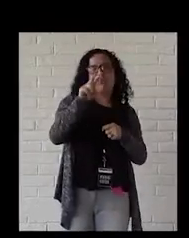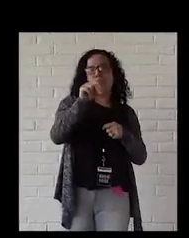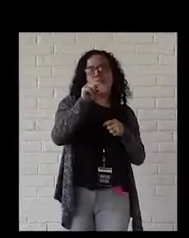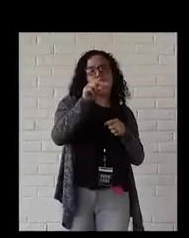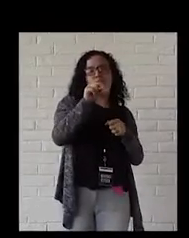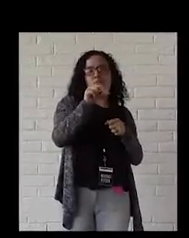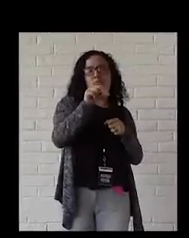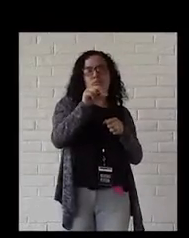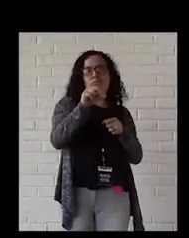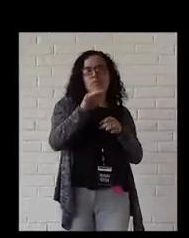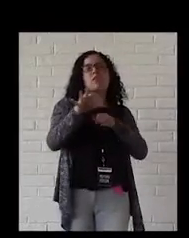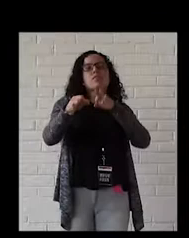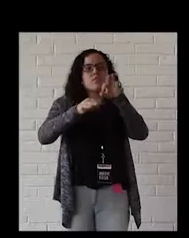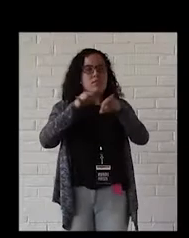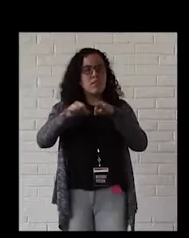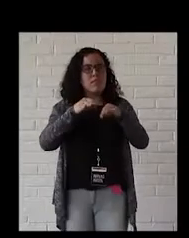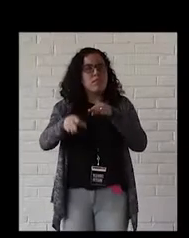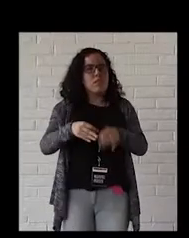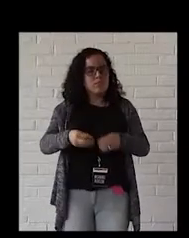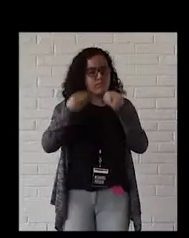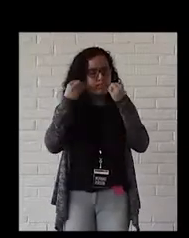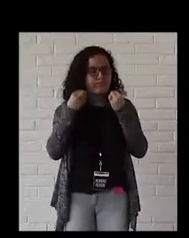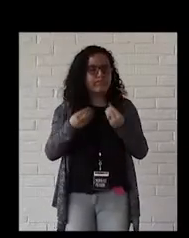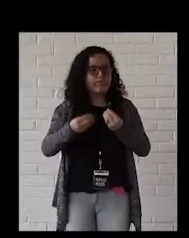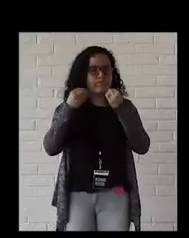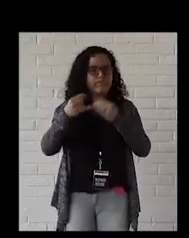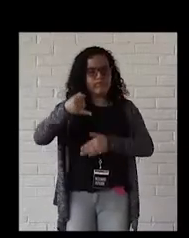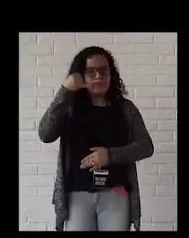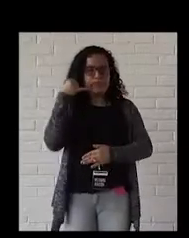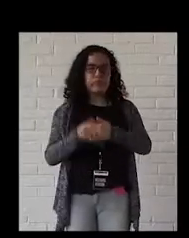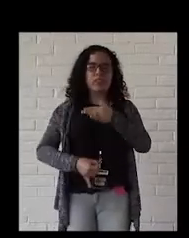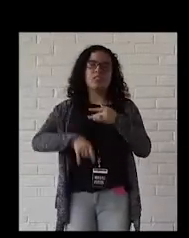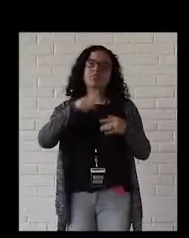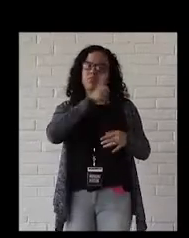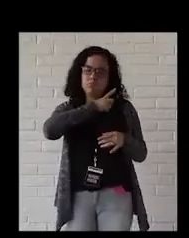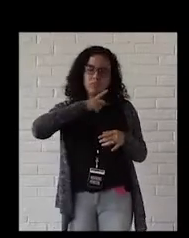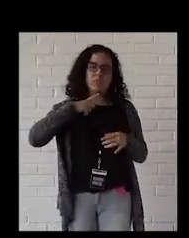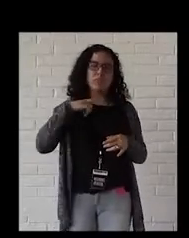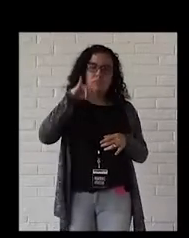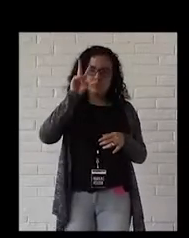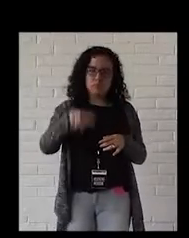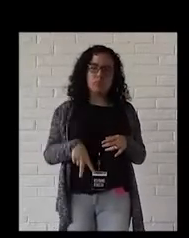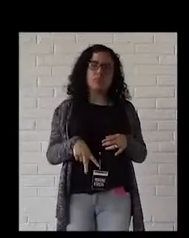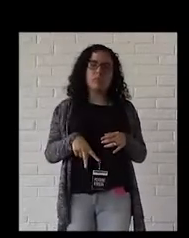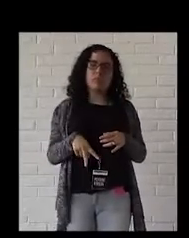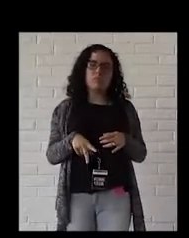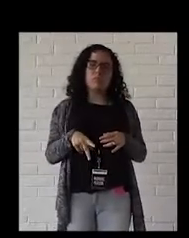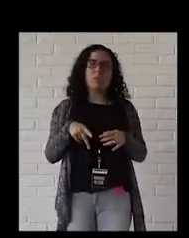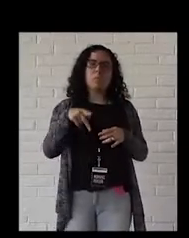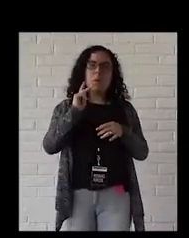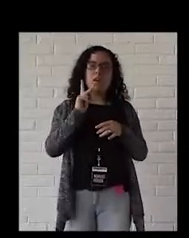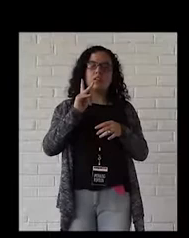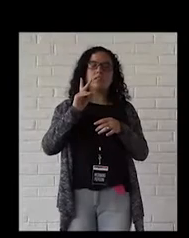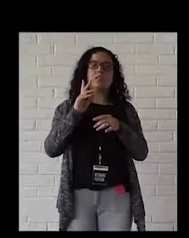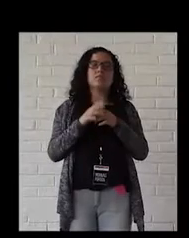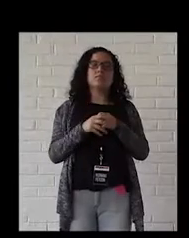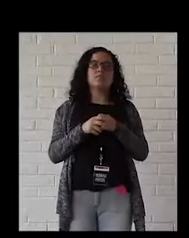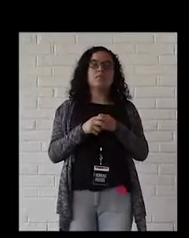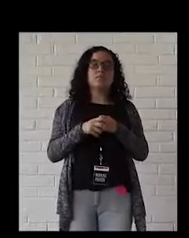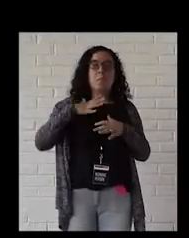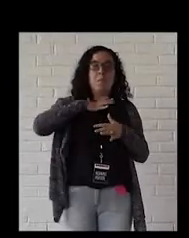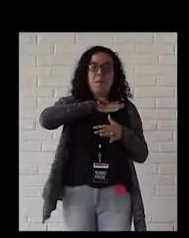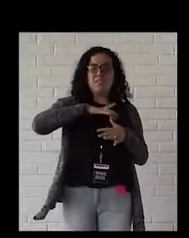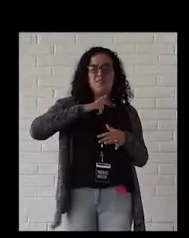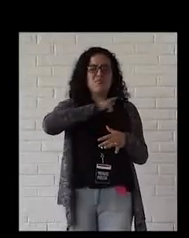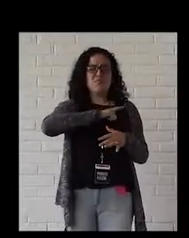que trabajar muchísimo, duro, para obtener lo que tú quieres. En mi experiencia me he dado cuenta que si alguien encuentra una pasión